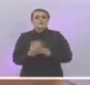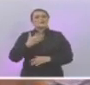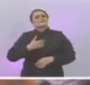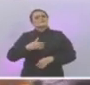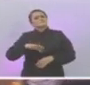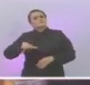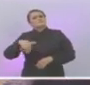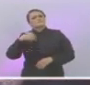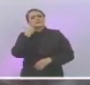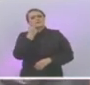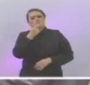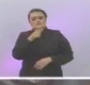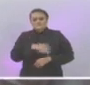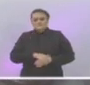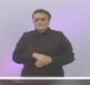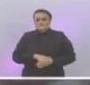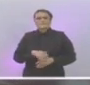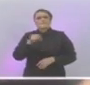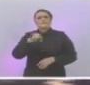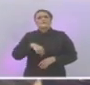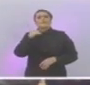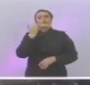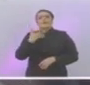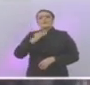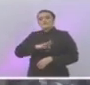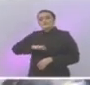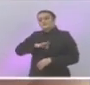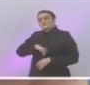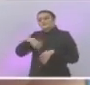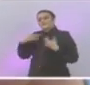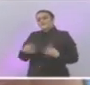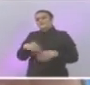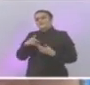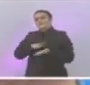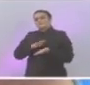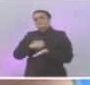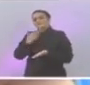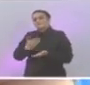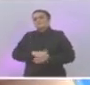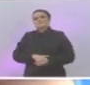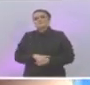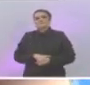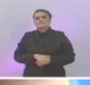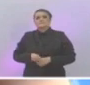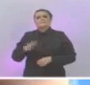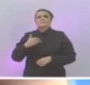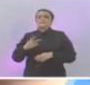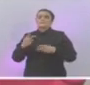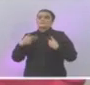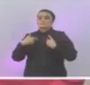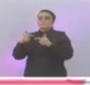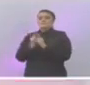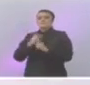cierto, en este punto quiero felicitar de manera muy especial a las